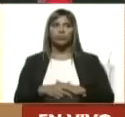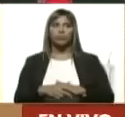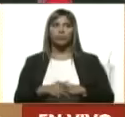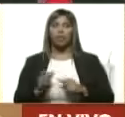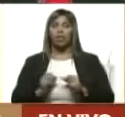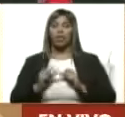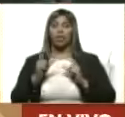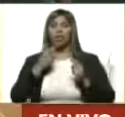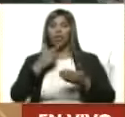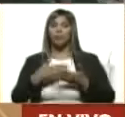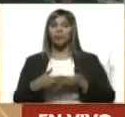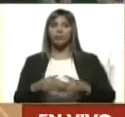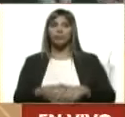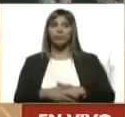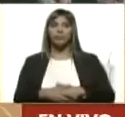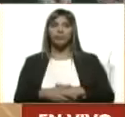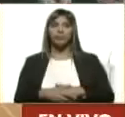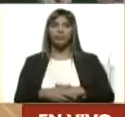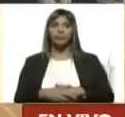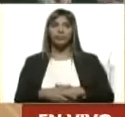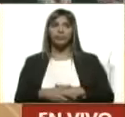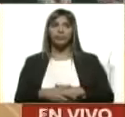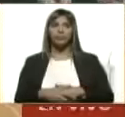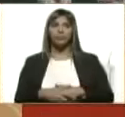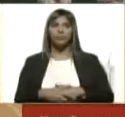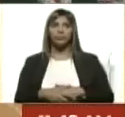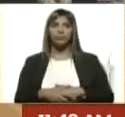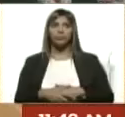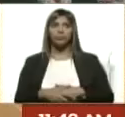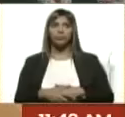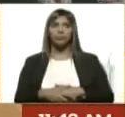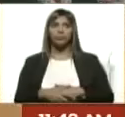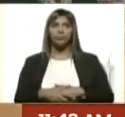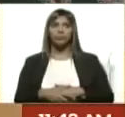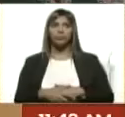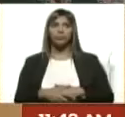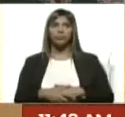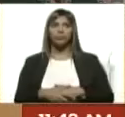Que van a quedar, no sorprendidos, van a quedar patas arriba